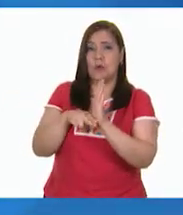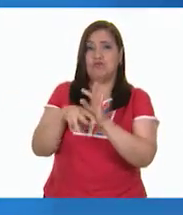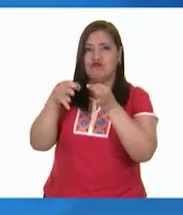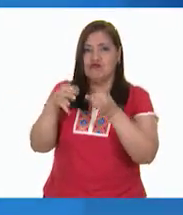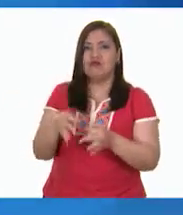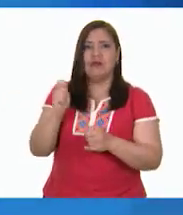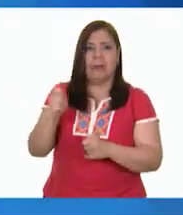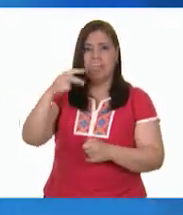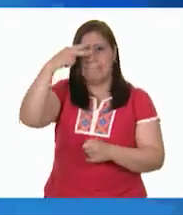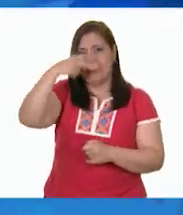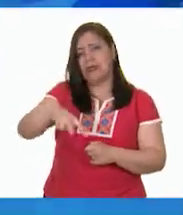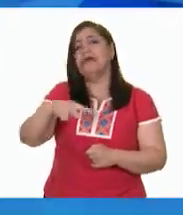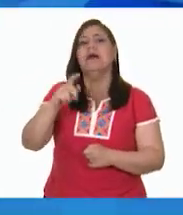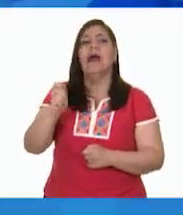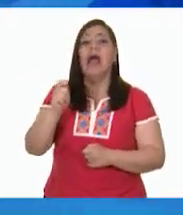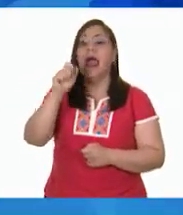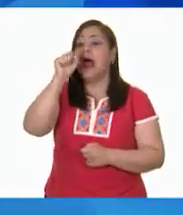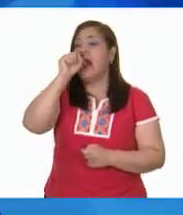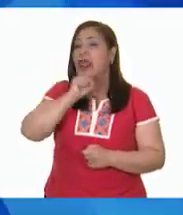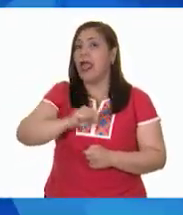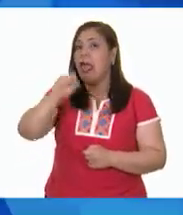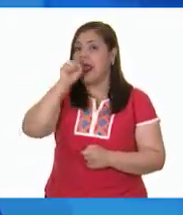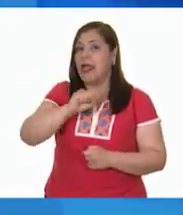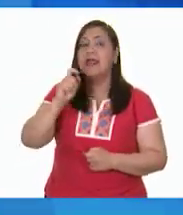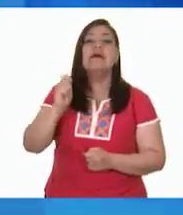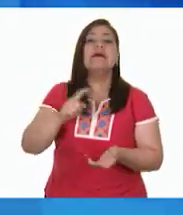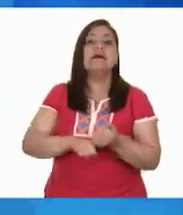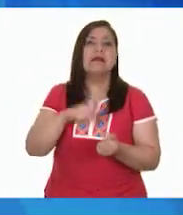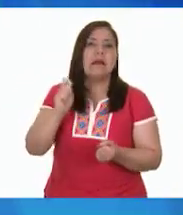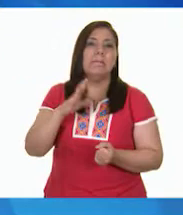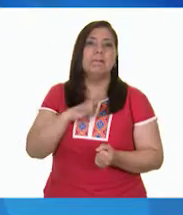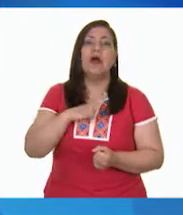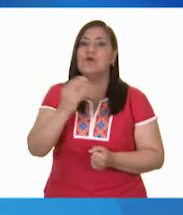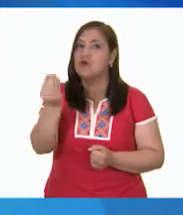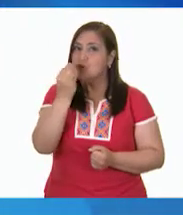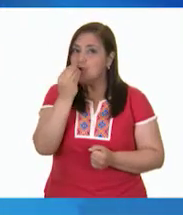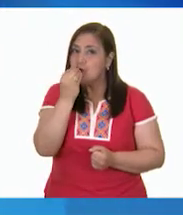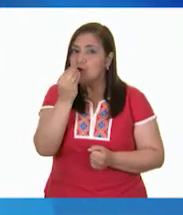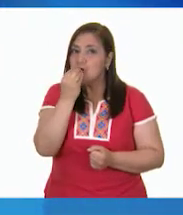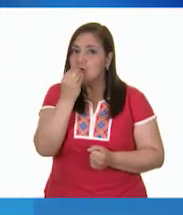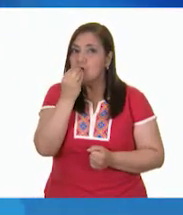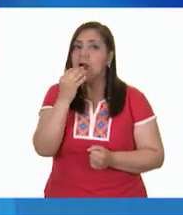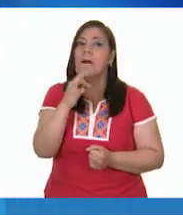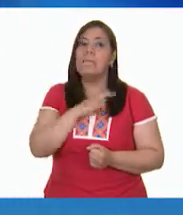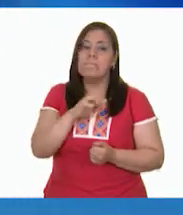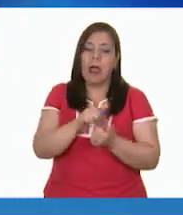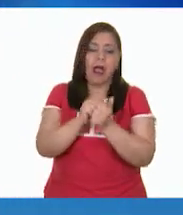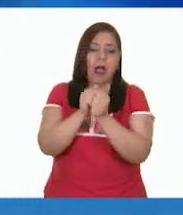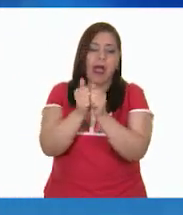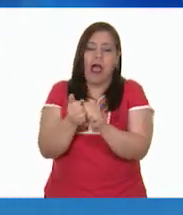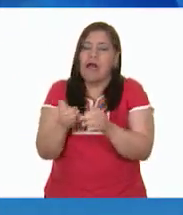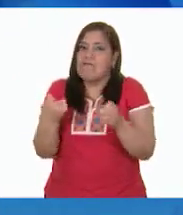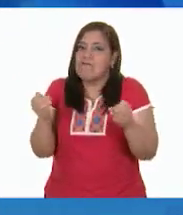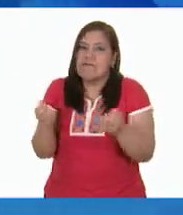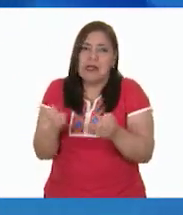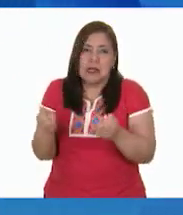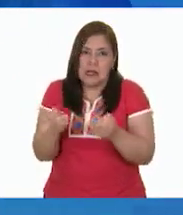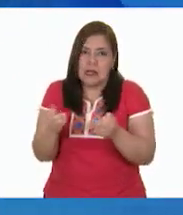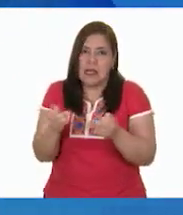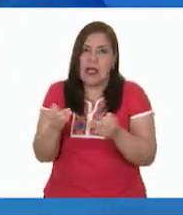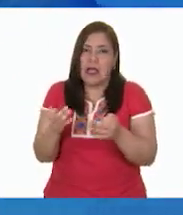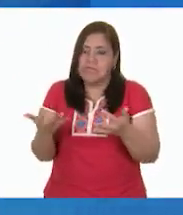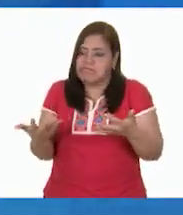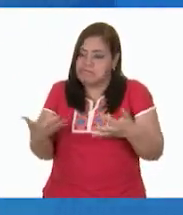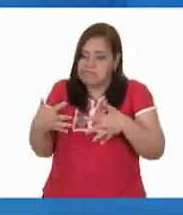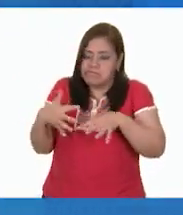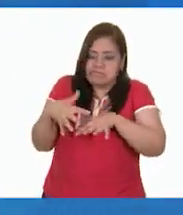mexicana es que el helado es un alimento que se obtiene a través de una congelación, de una